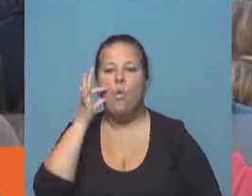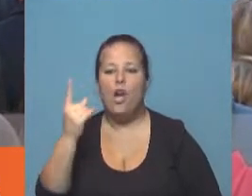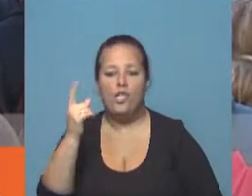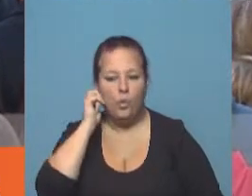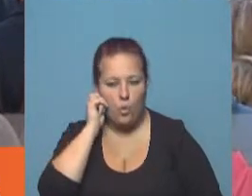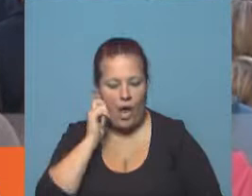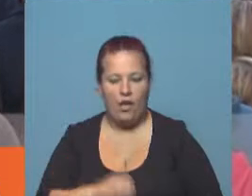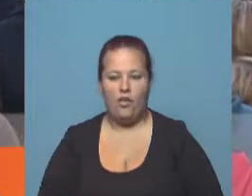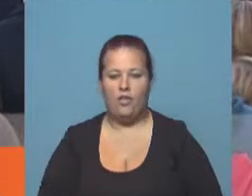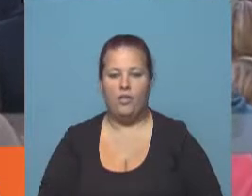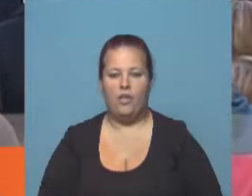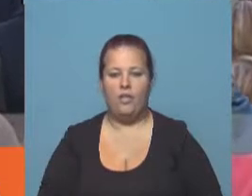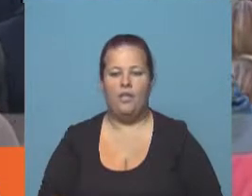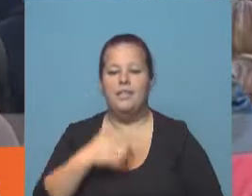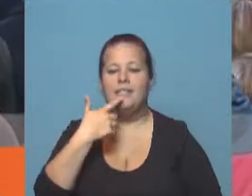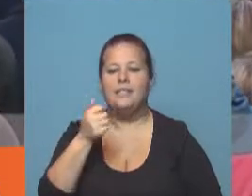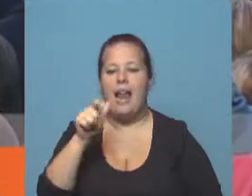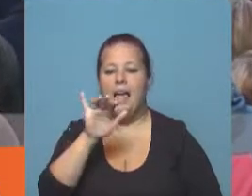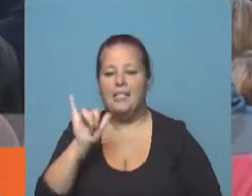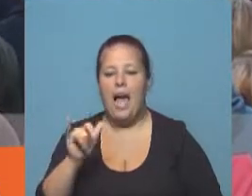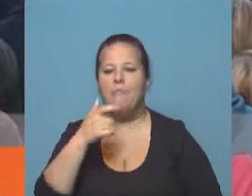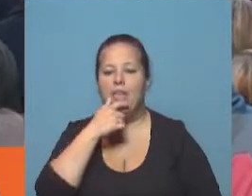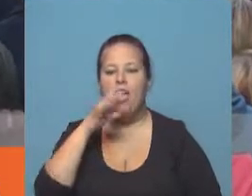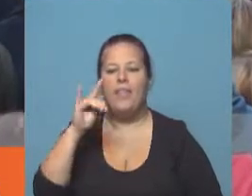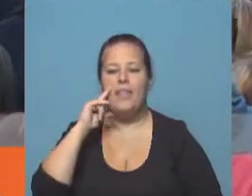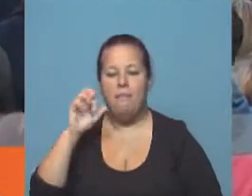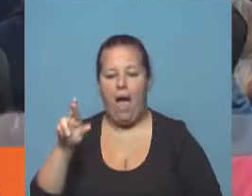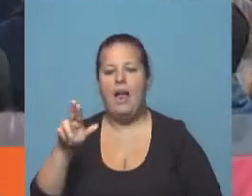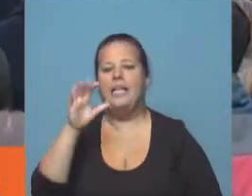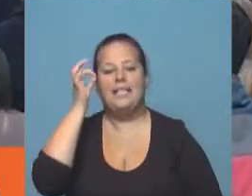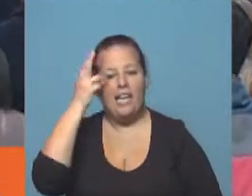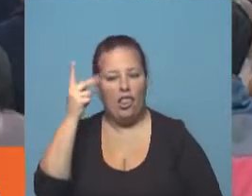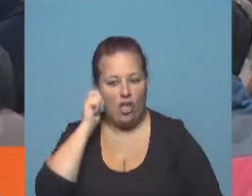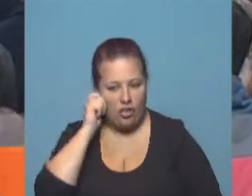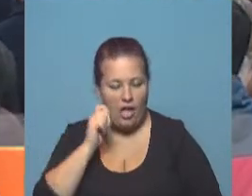años. Salazar Mendoza Rimar, 32 años.